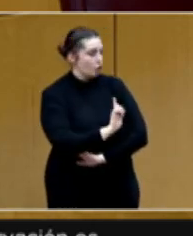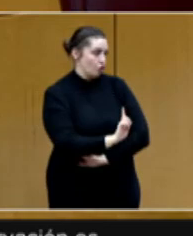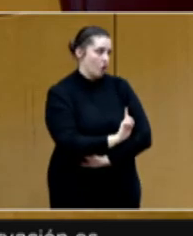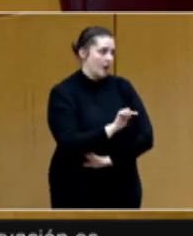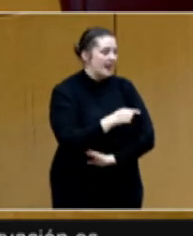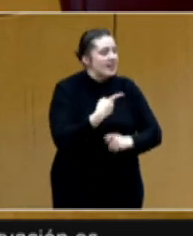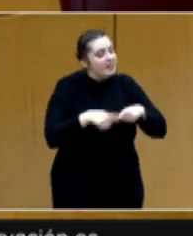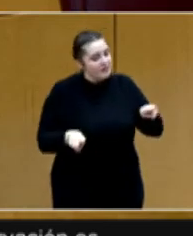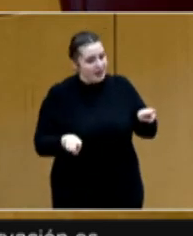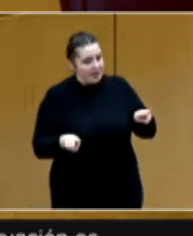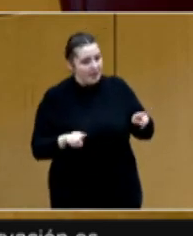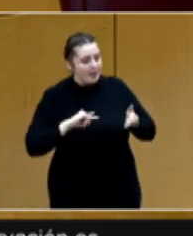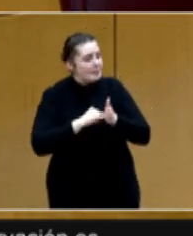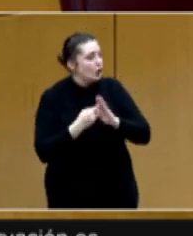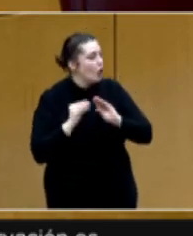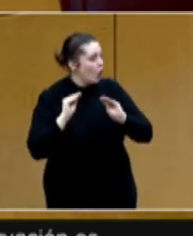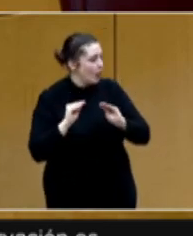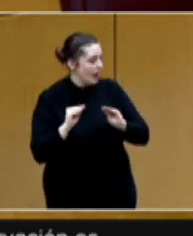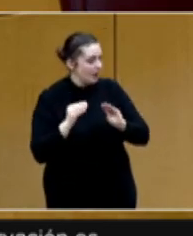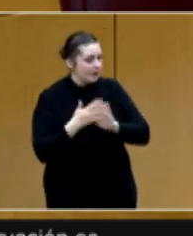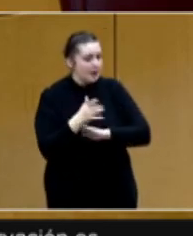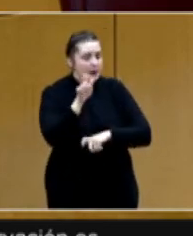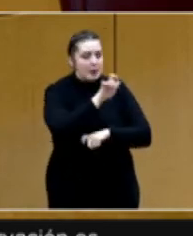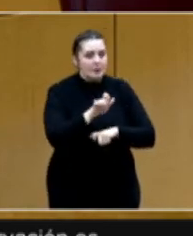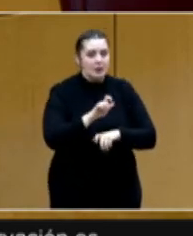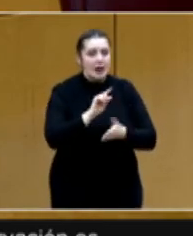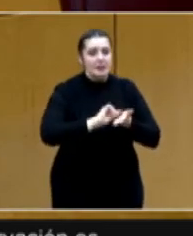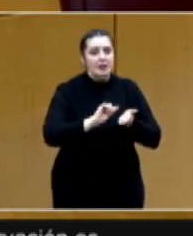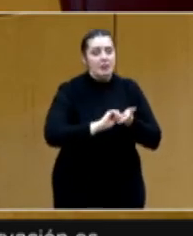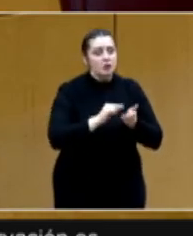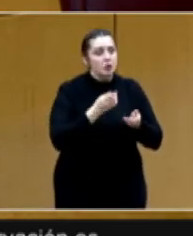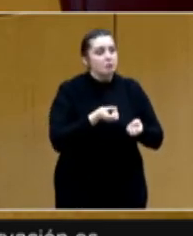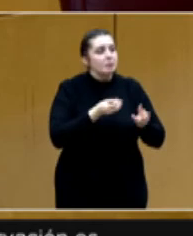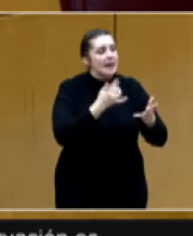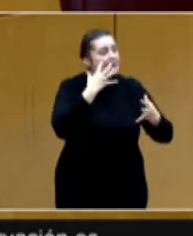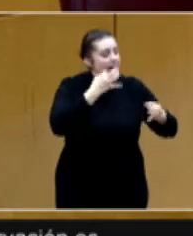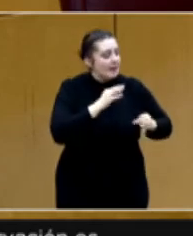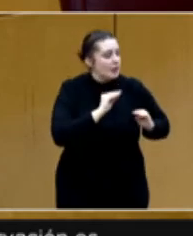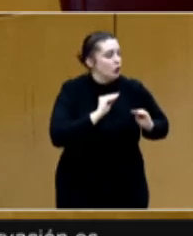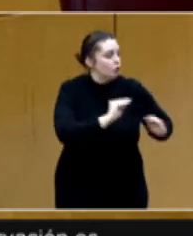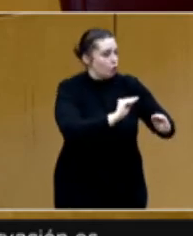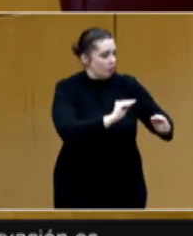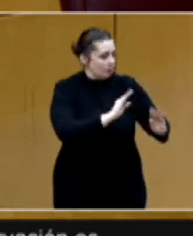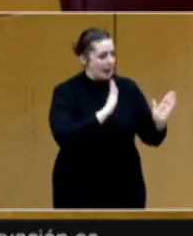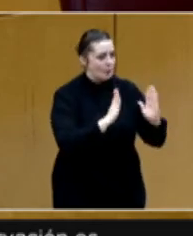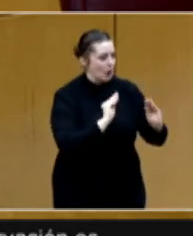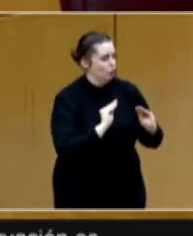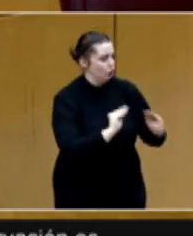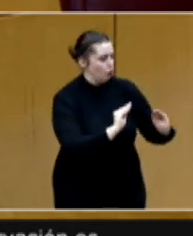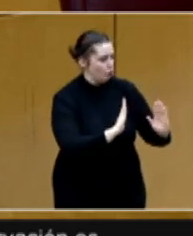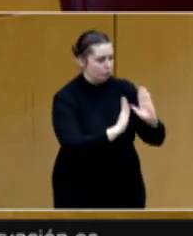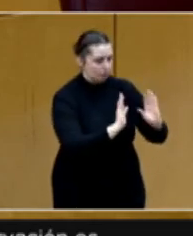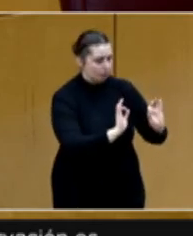una de las diferencias metodológicas la gente que viene a un despacho te cuenta una realidad que es su realidad en ese momento